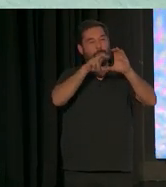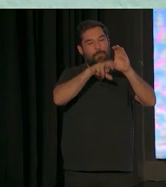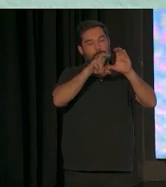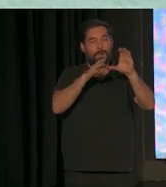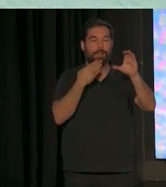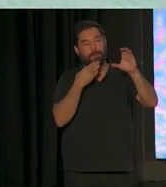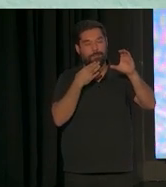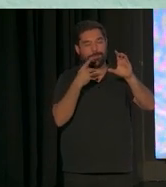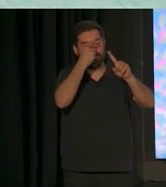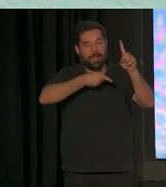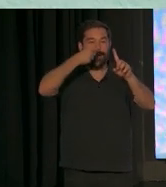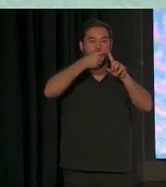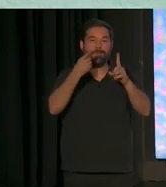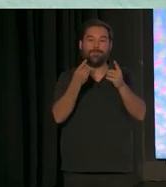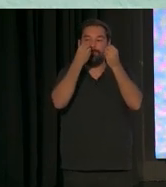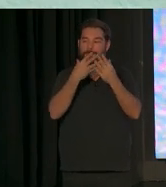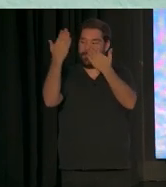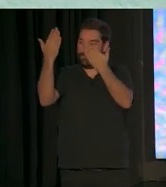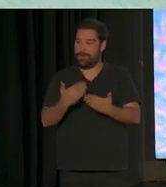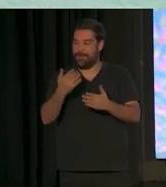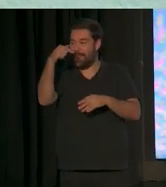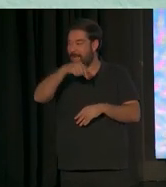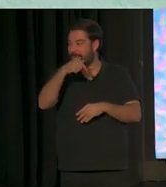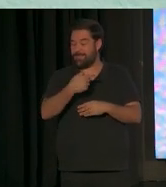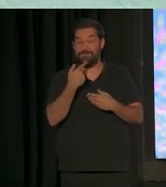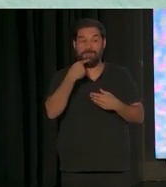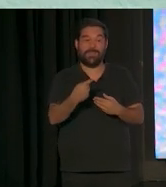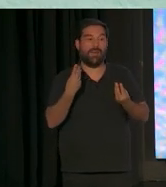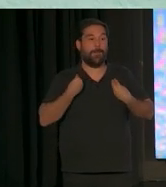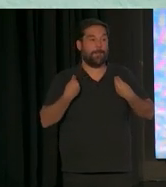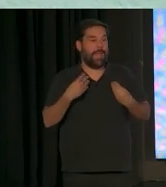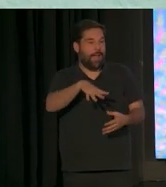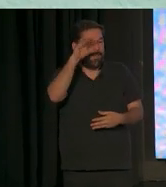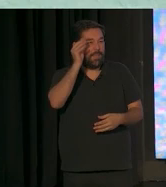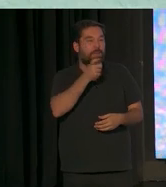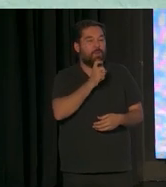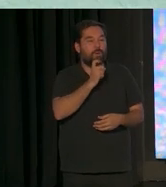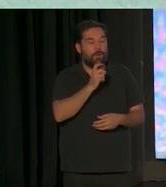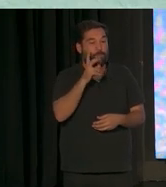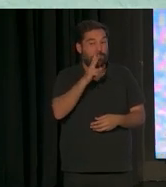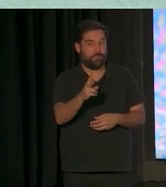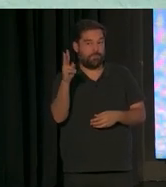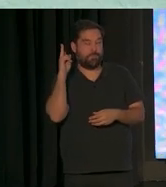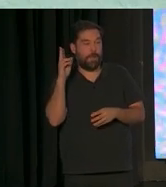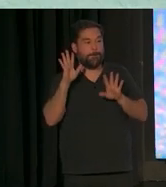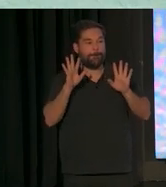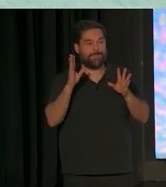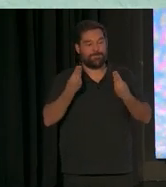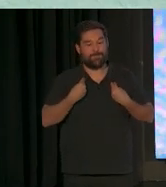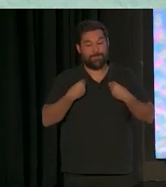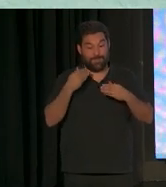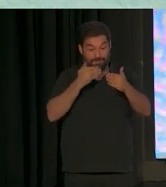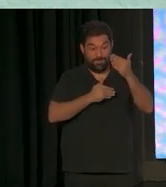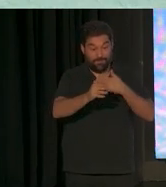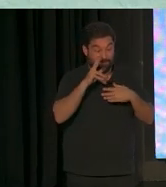para dar la bienvenida a Kierkegaard, que decía que la vida solo puede entenderse mirando hacia atrás, pero debe vivirse mirando